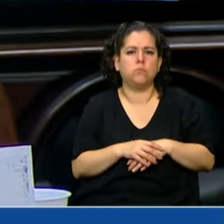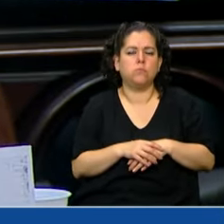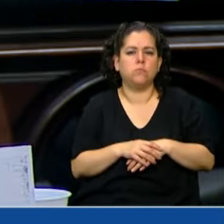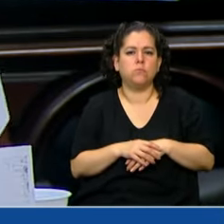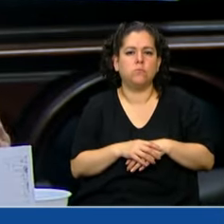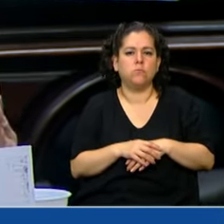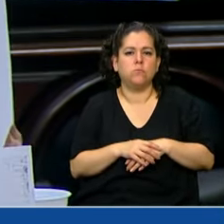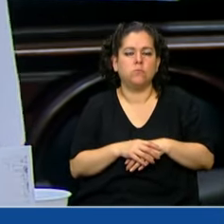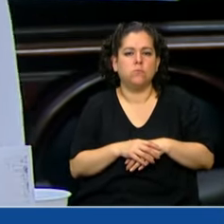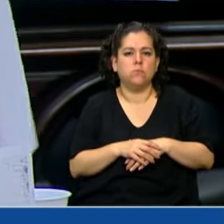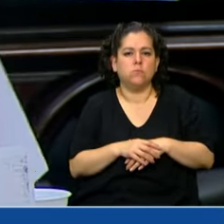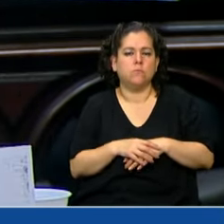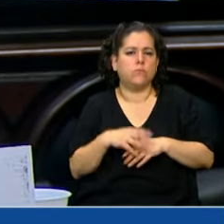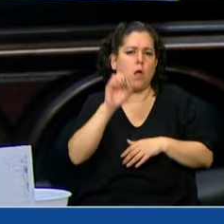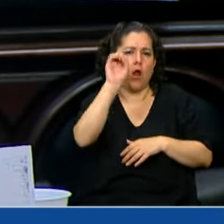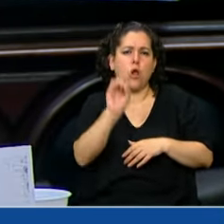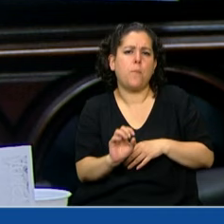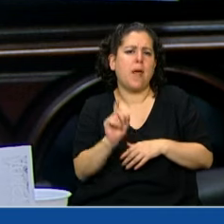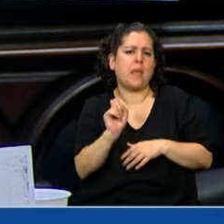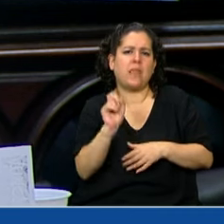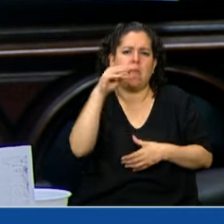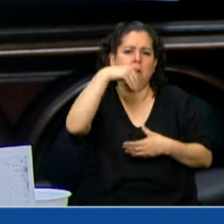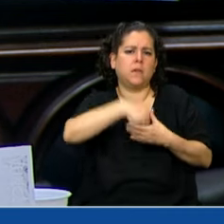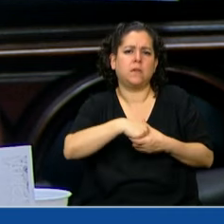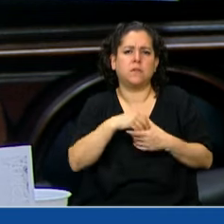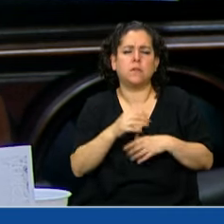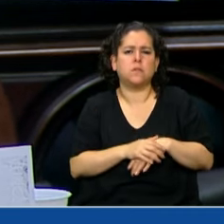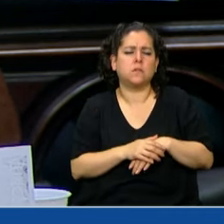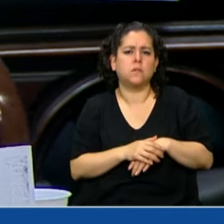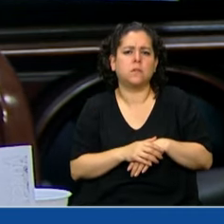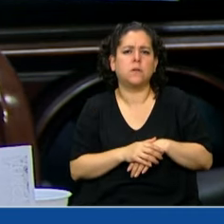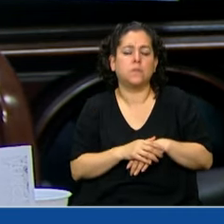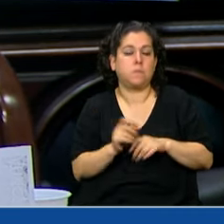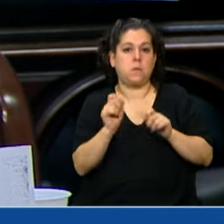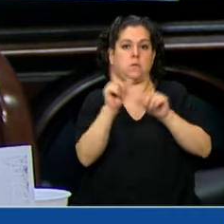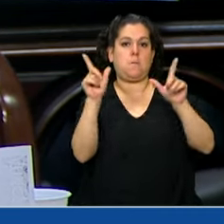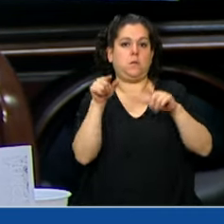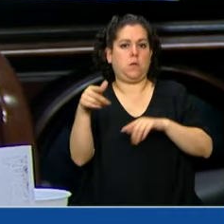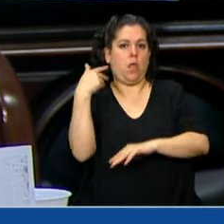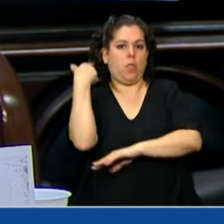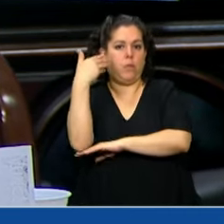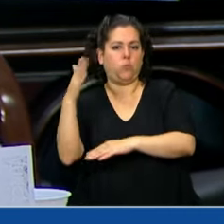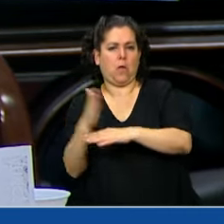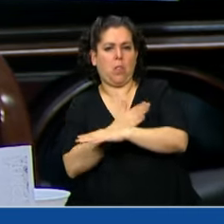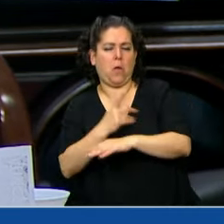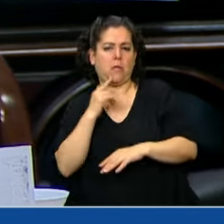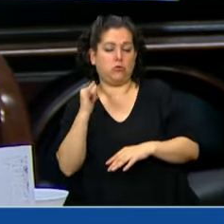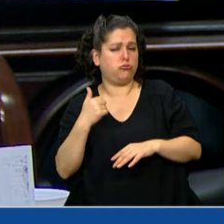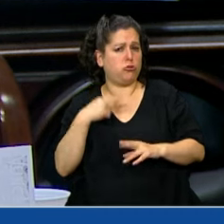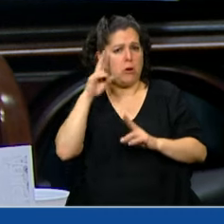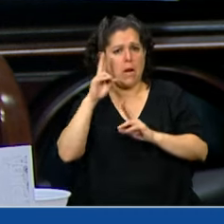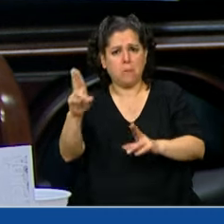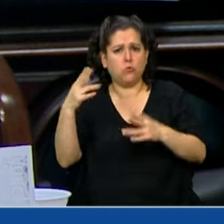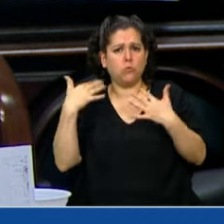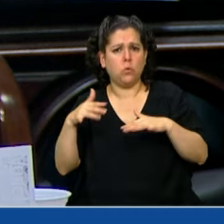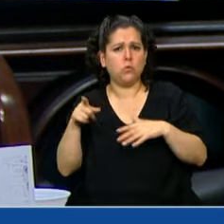colectivo les voy a nombrar Quiénes participaron me llama la atención que el diputado preopinante al cual respeto muchísimo